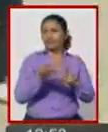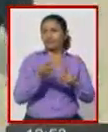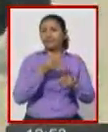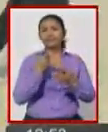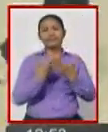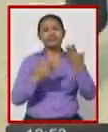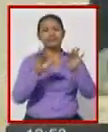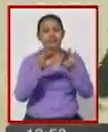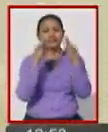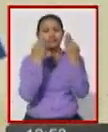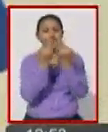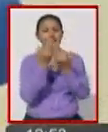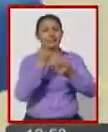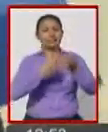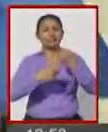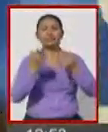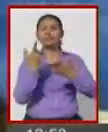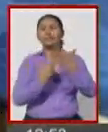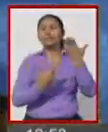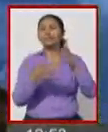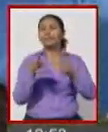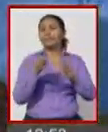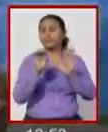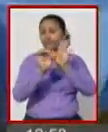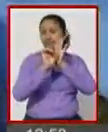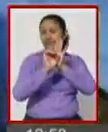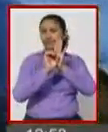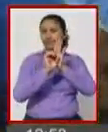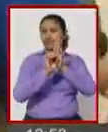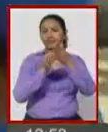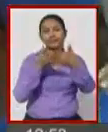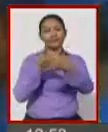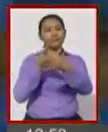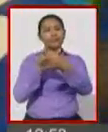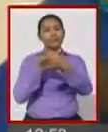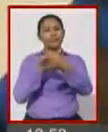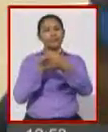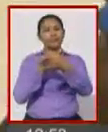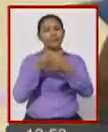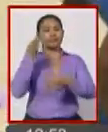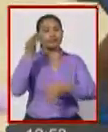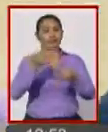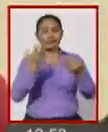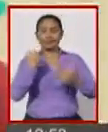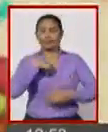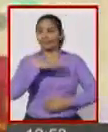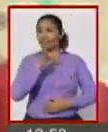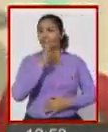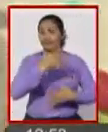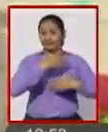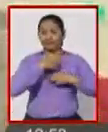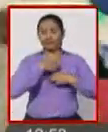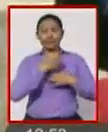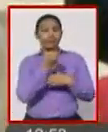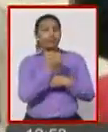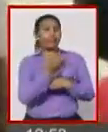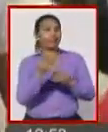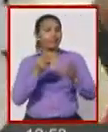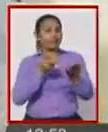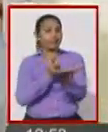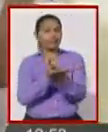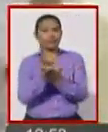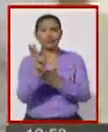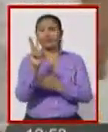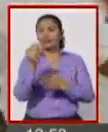está cometiendo a la familia gremial. ¿Qué tipo de atropellos? Por ejemplo, intimidaciones como esta. Si nosotros hablamos, reclamamos cosas